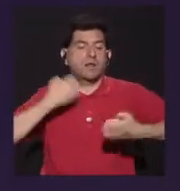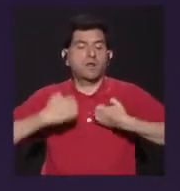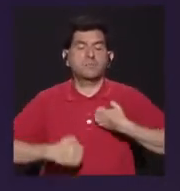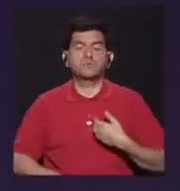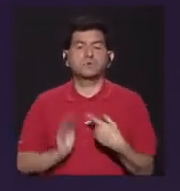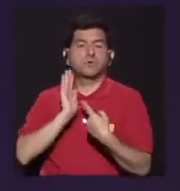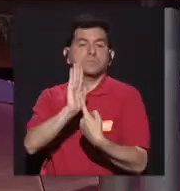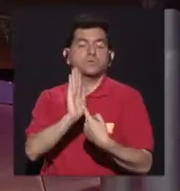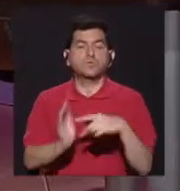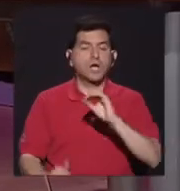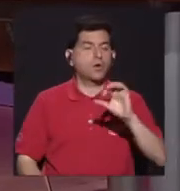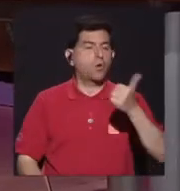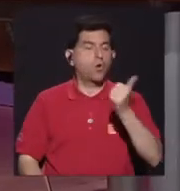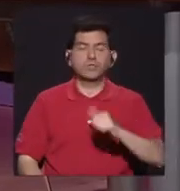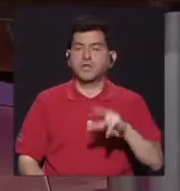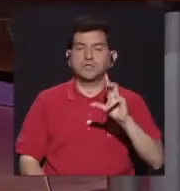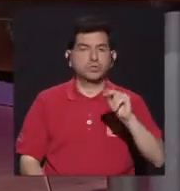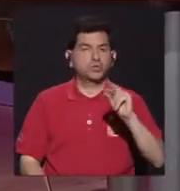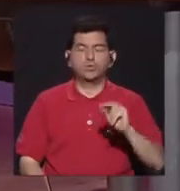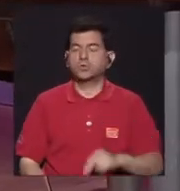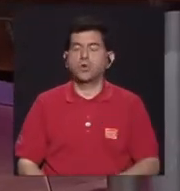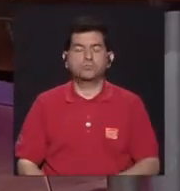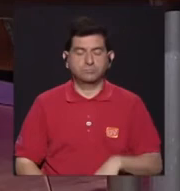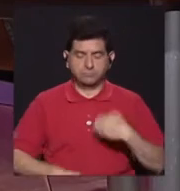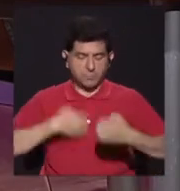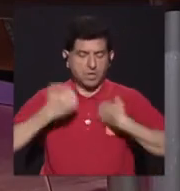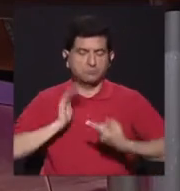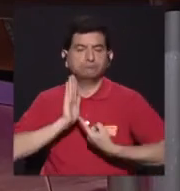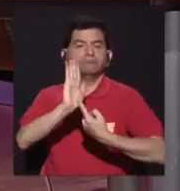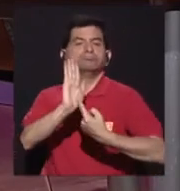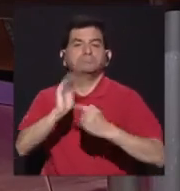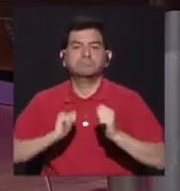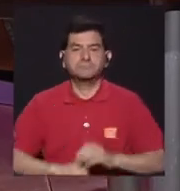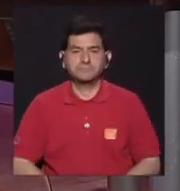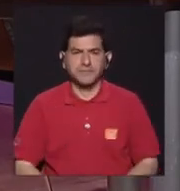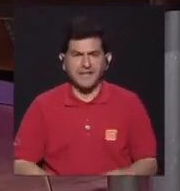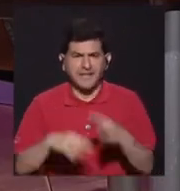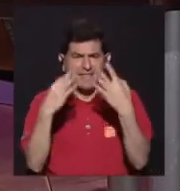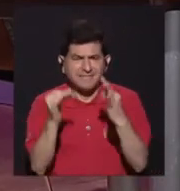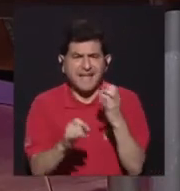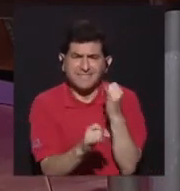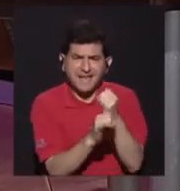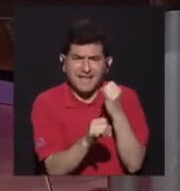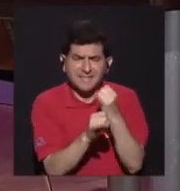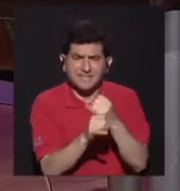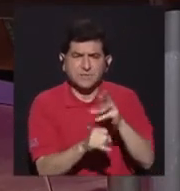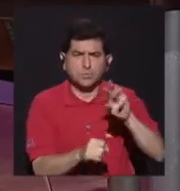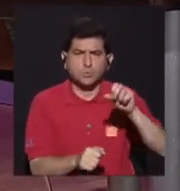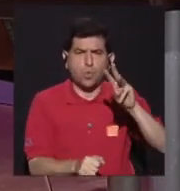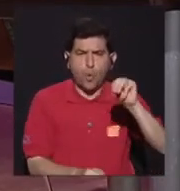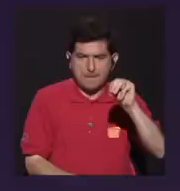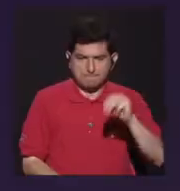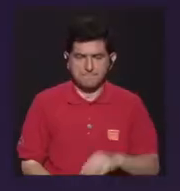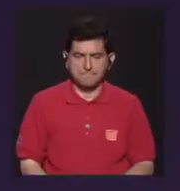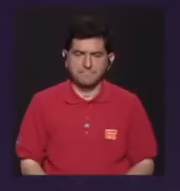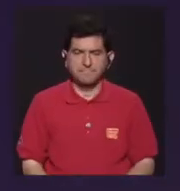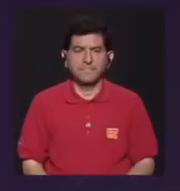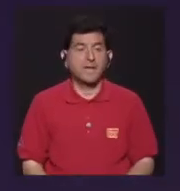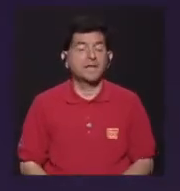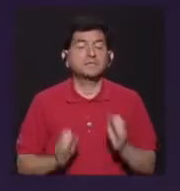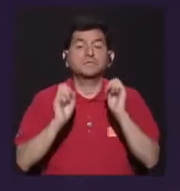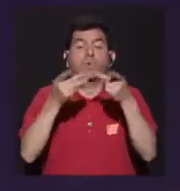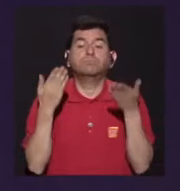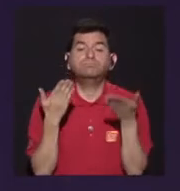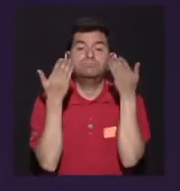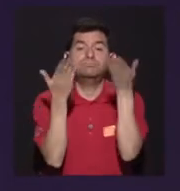vivir y cuáles no dejar vivir. Entonces, aquí lo que intenta el Instituto WEM es dar